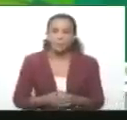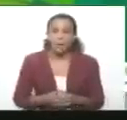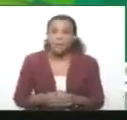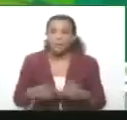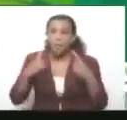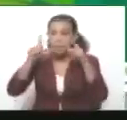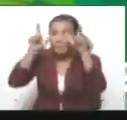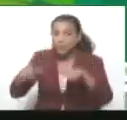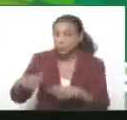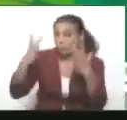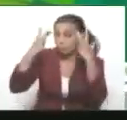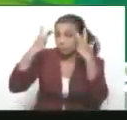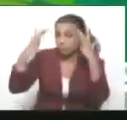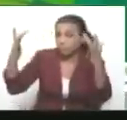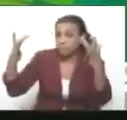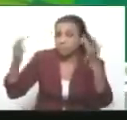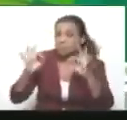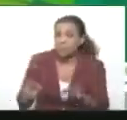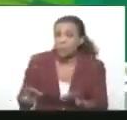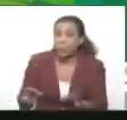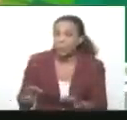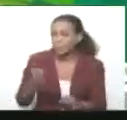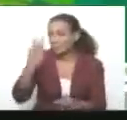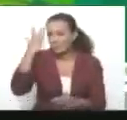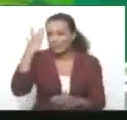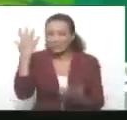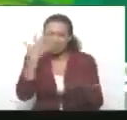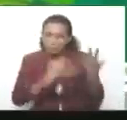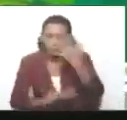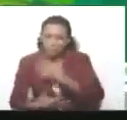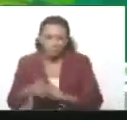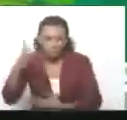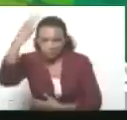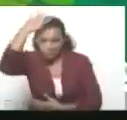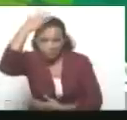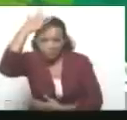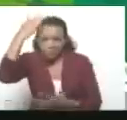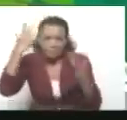científico digamos disfrazado de científico